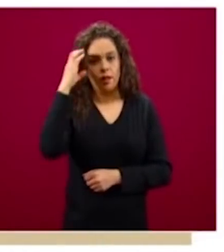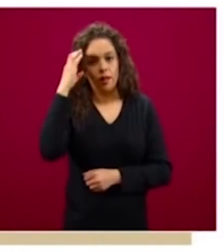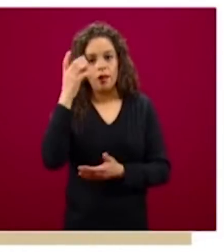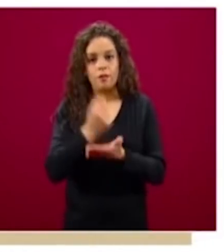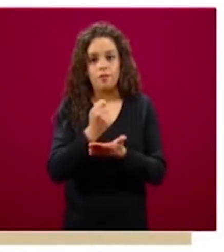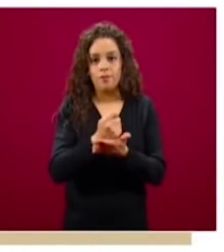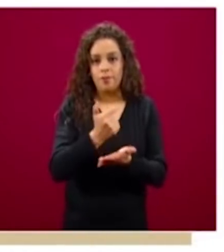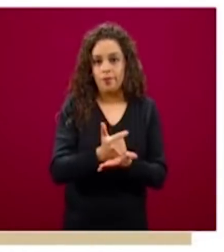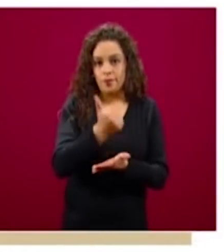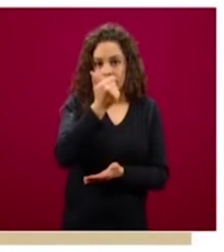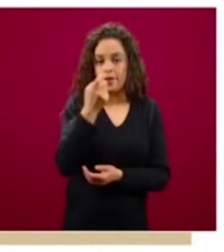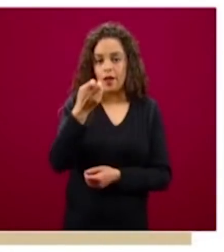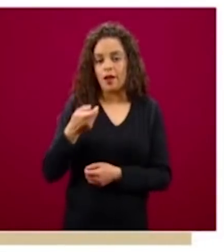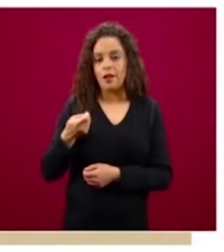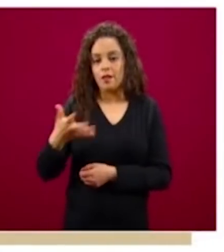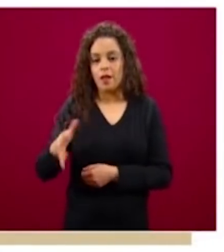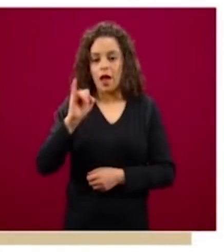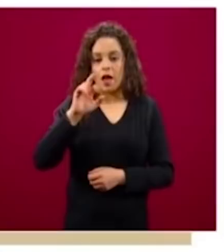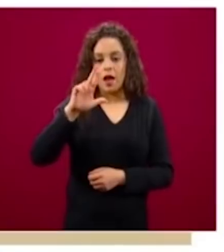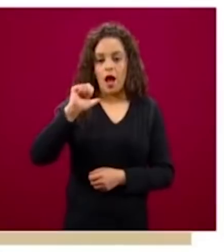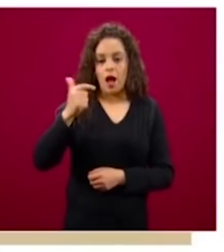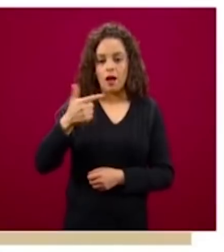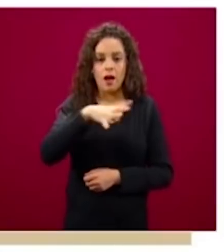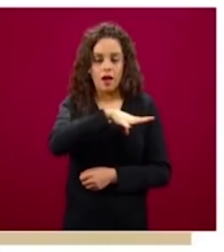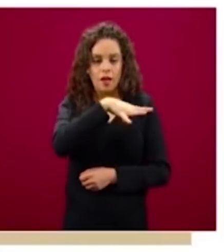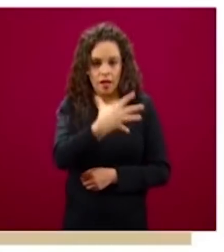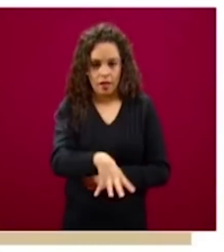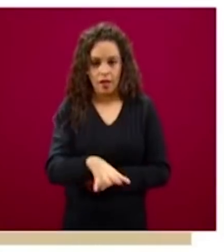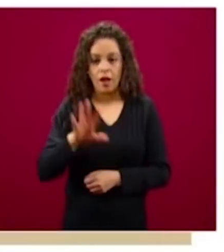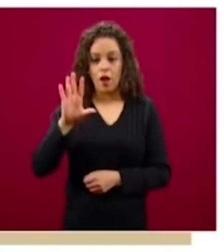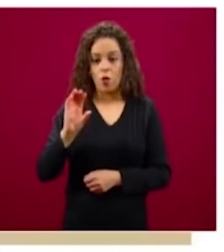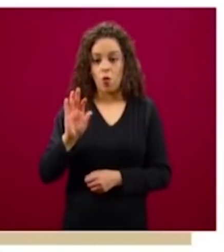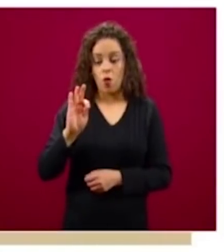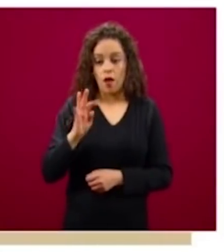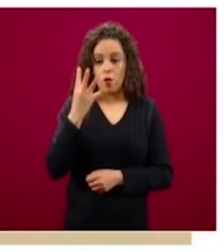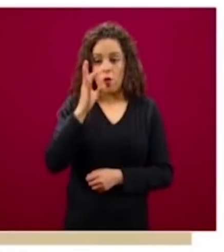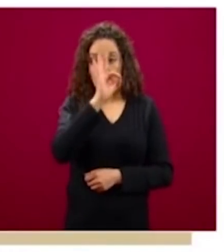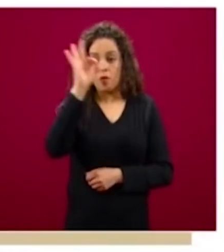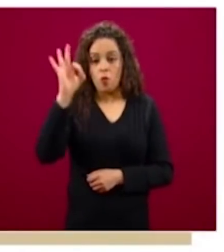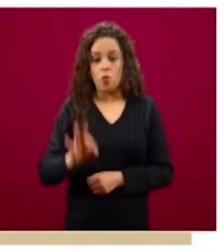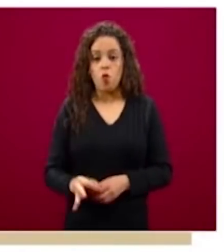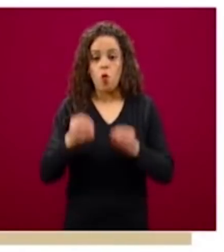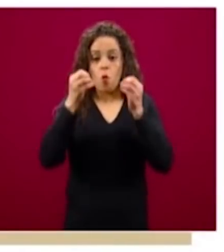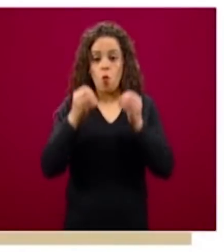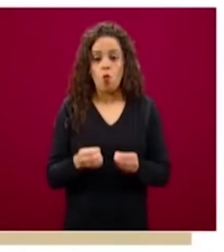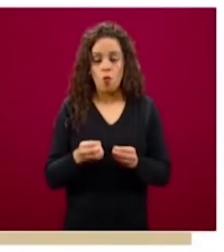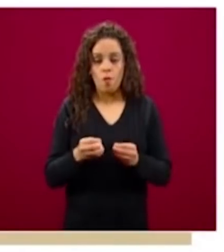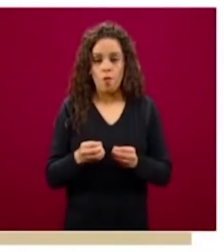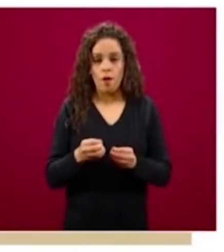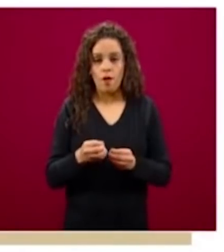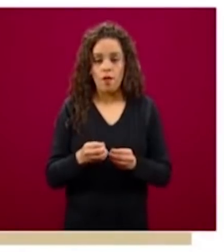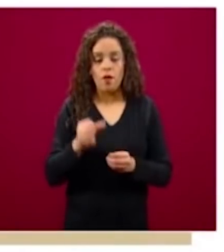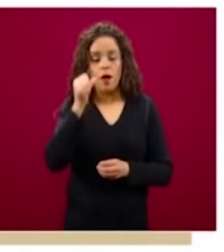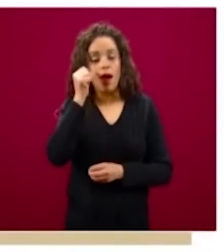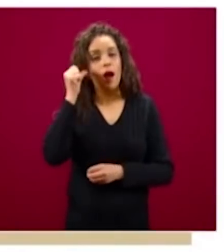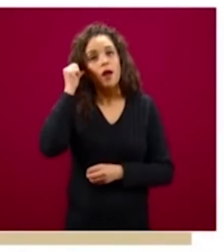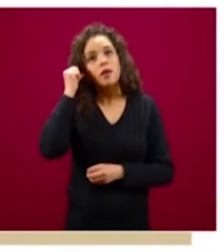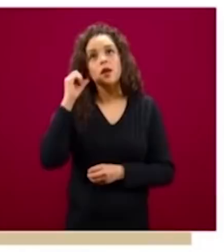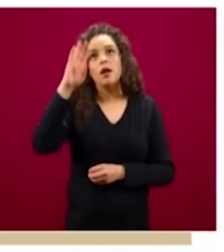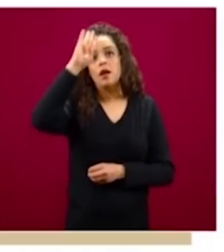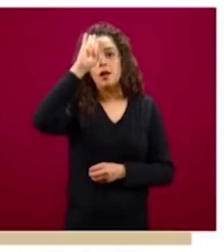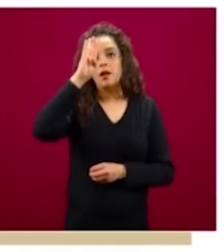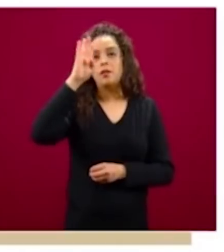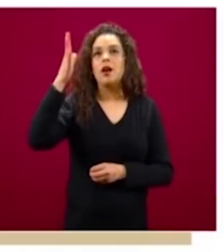de IRAG general, el 44% se encontraba ocupada al corte del día de ayer a la medianoche,